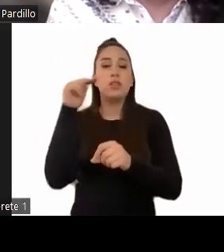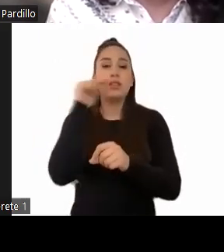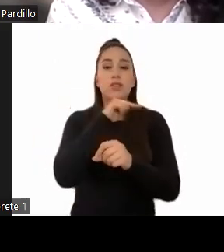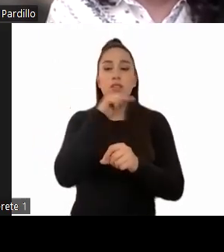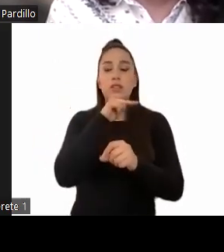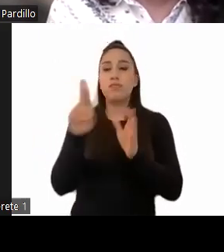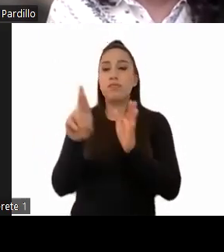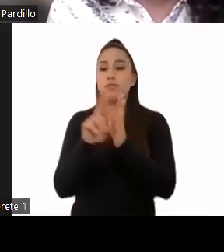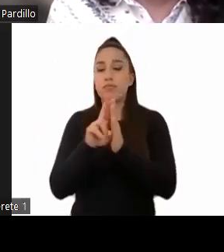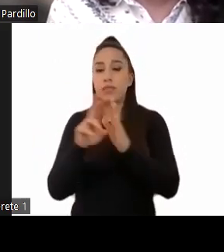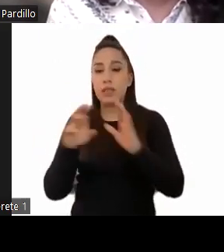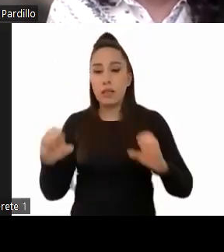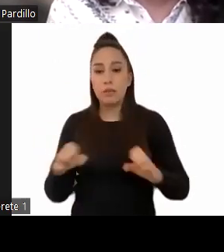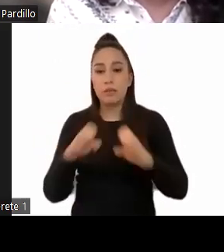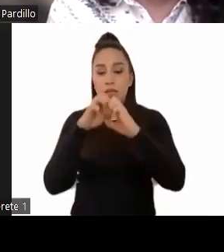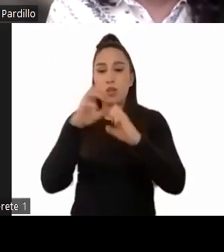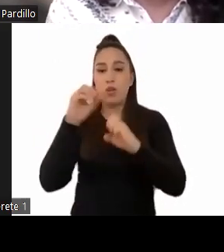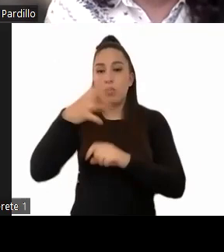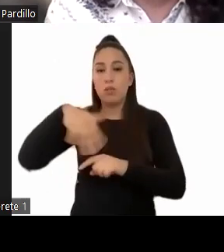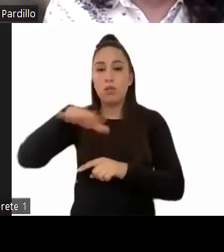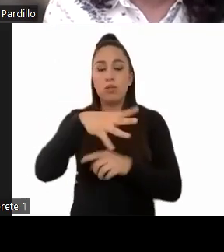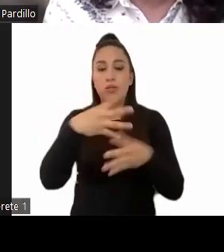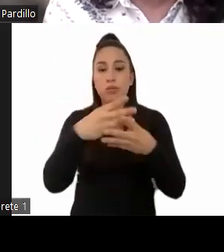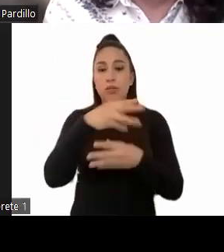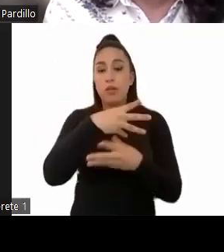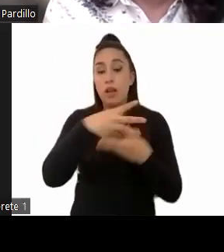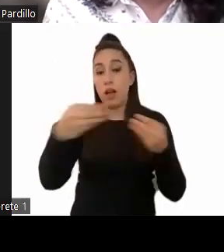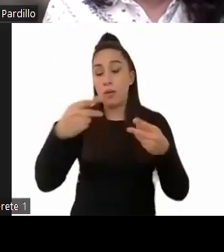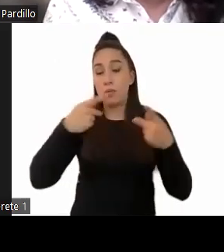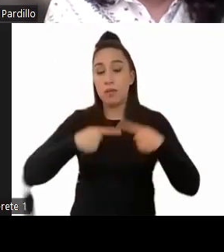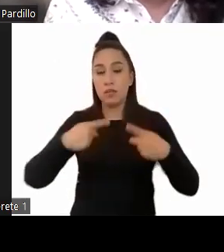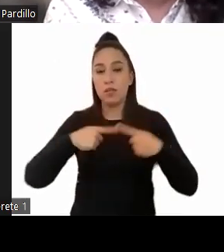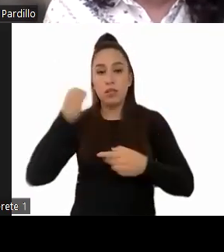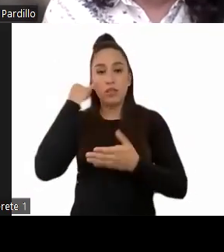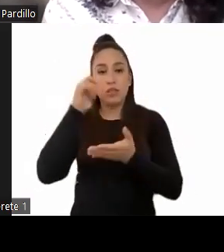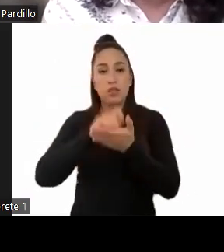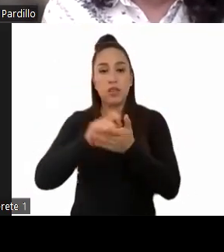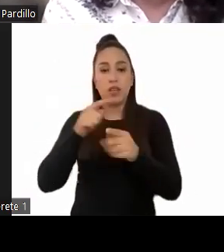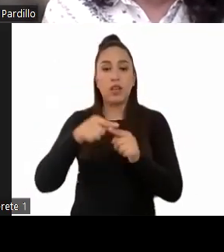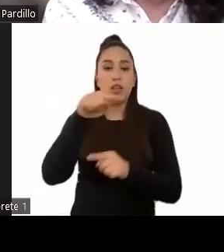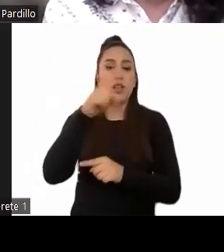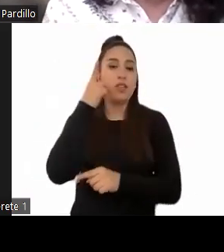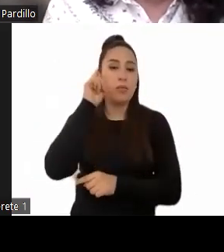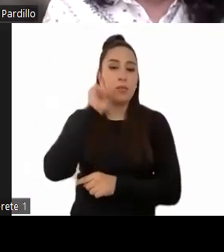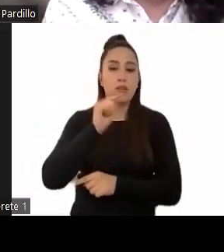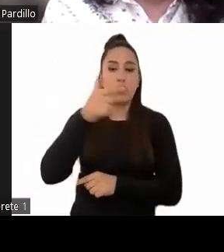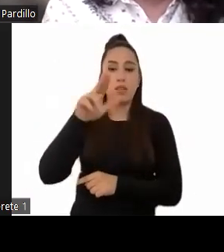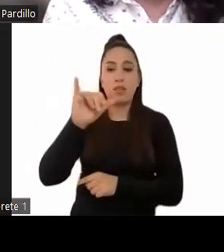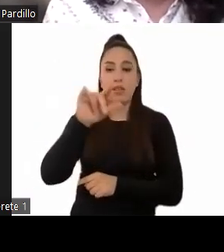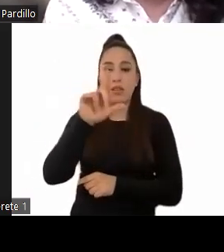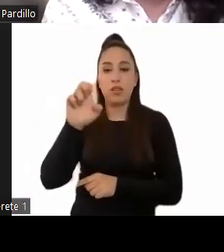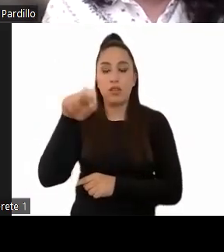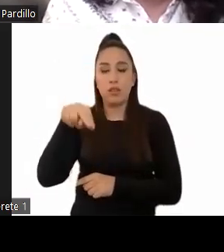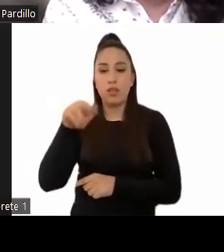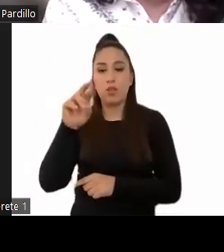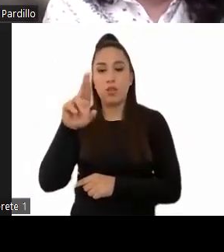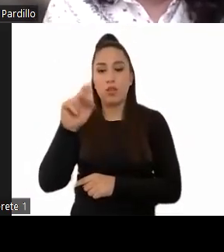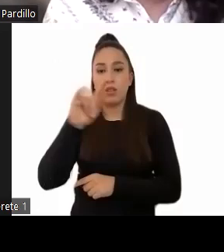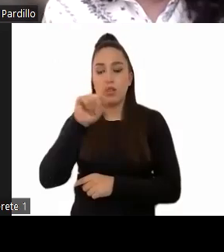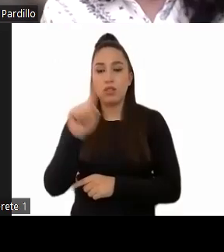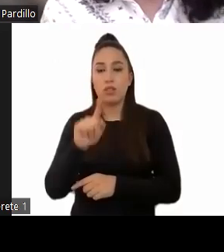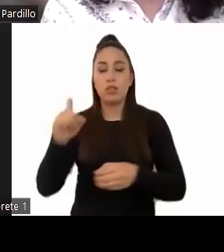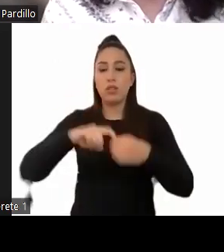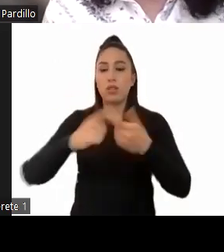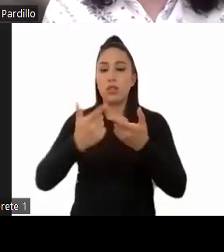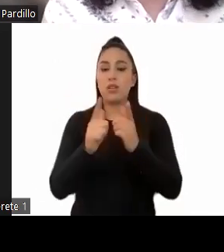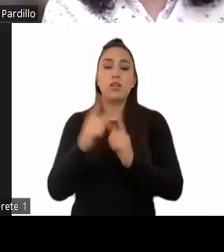de emergencia y búsqueda de desaparecidos, inscrita por la diputada Frida Jimena Guillén Ortiz, del Grupo Parlamentario de Acción